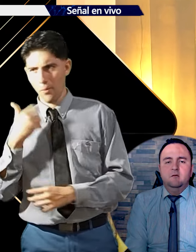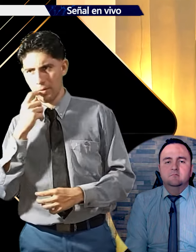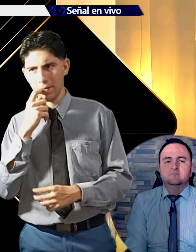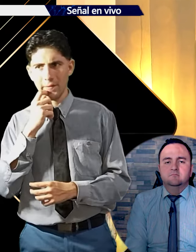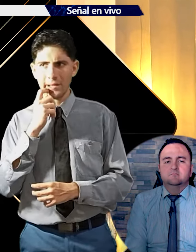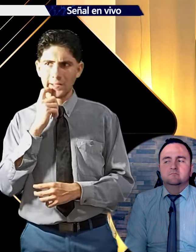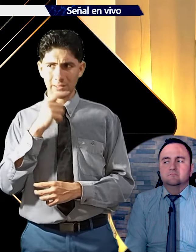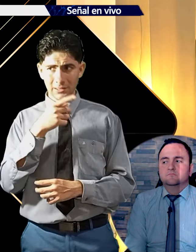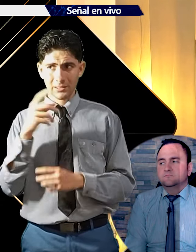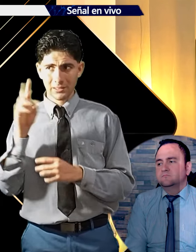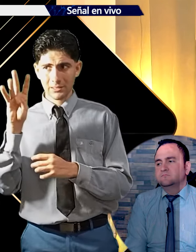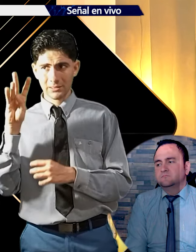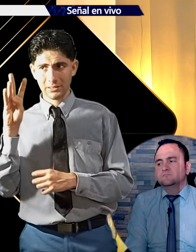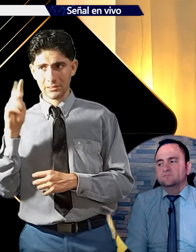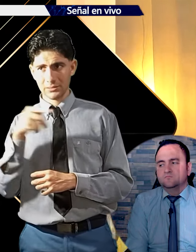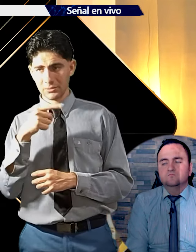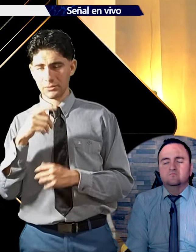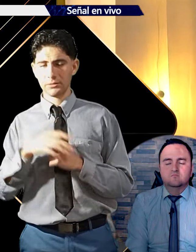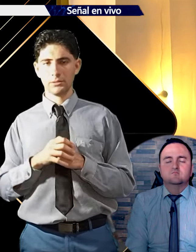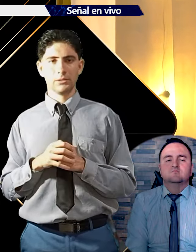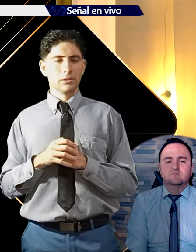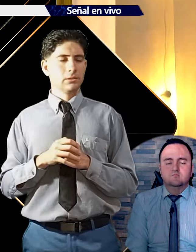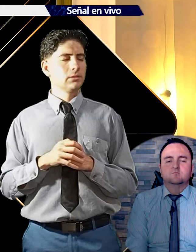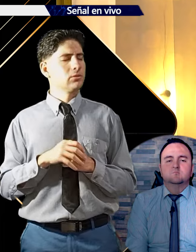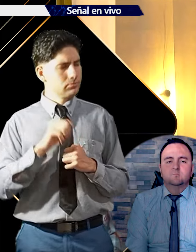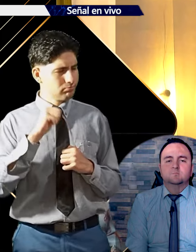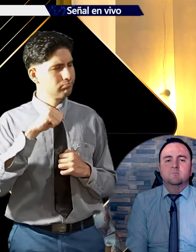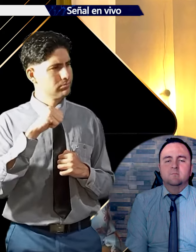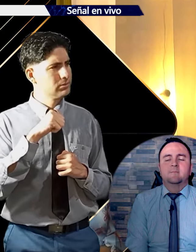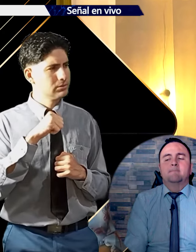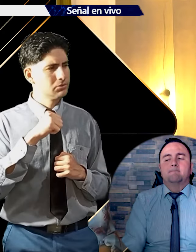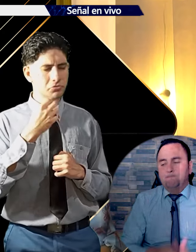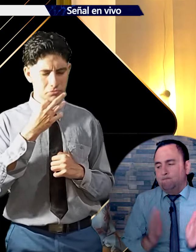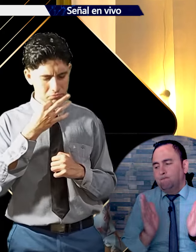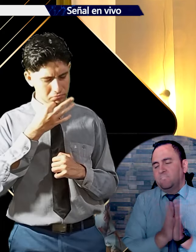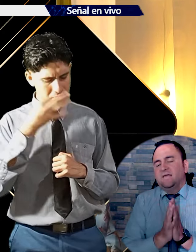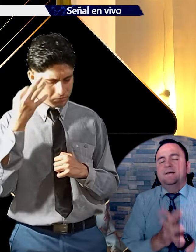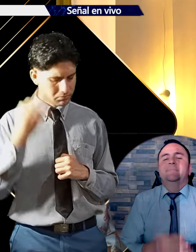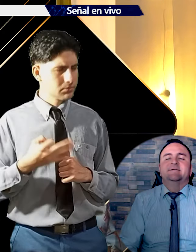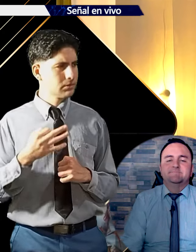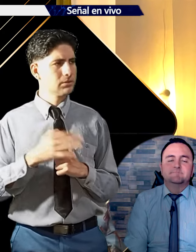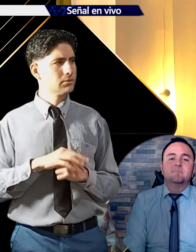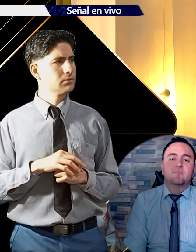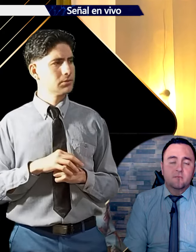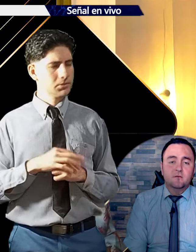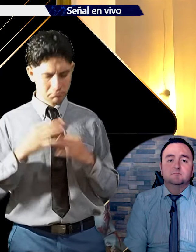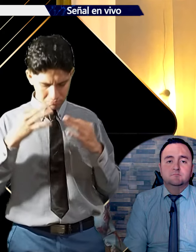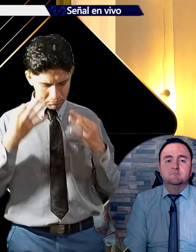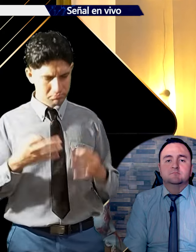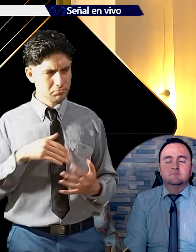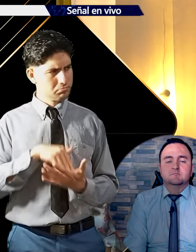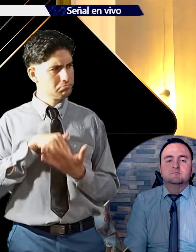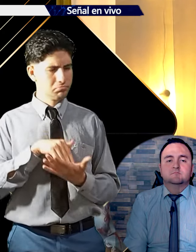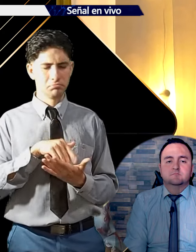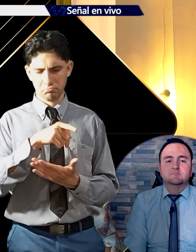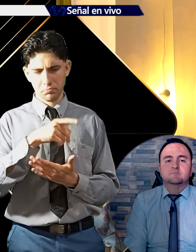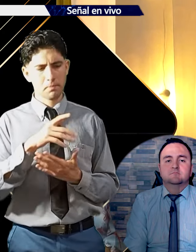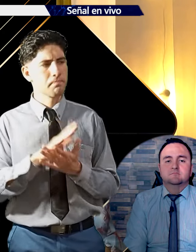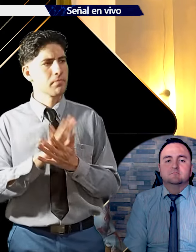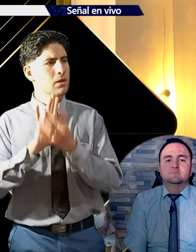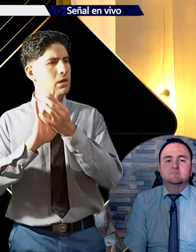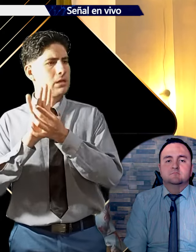tenía. Pero quizás lo que ellos no veían en mí, sí lo estaba viendo Dios.